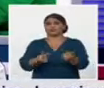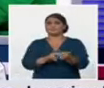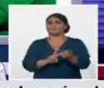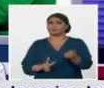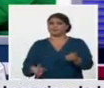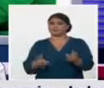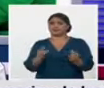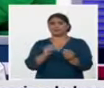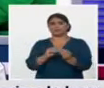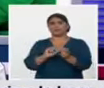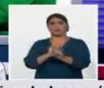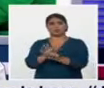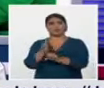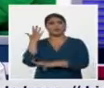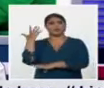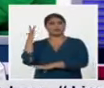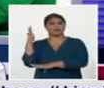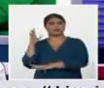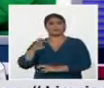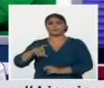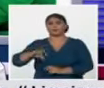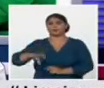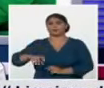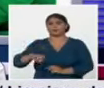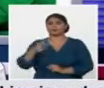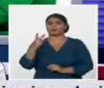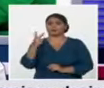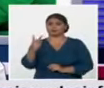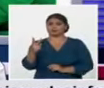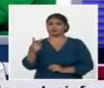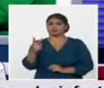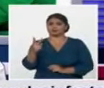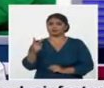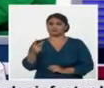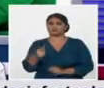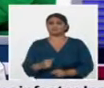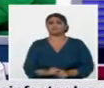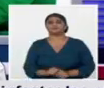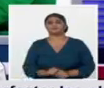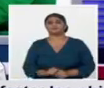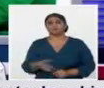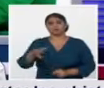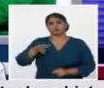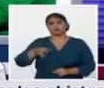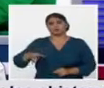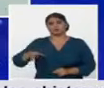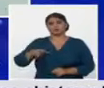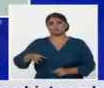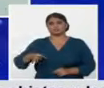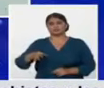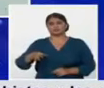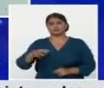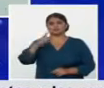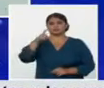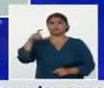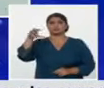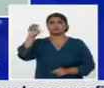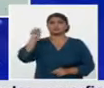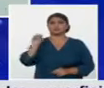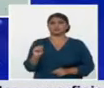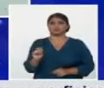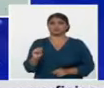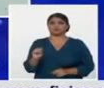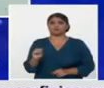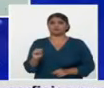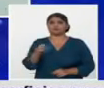provincias Pinar del Río, 2 casos importados, de los municipios Consolación del Sur y San